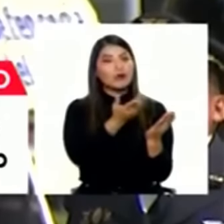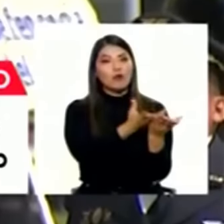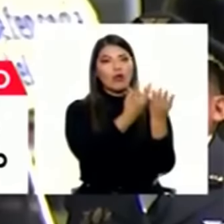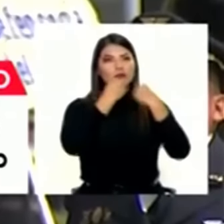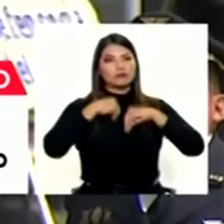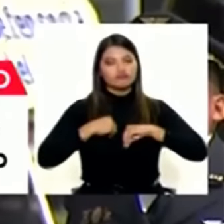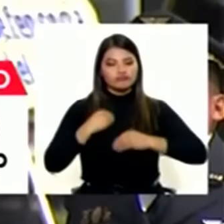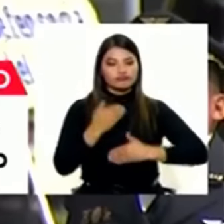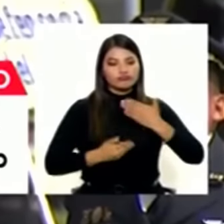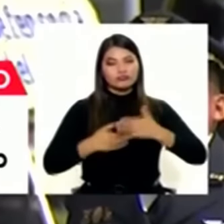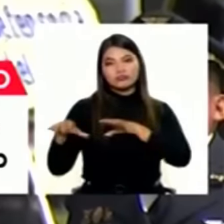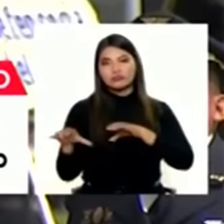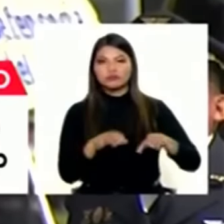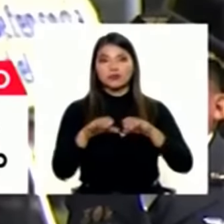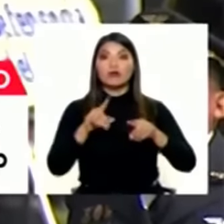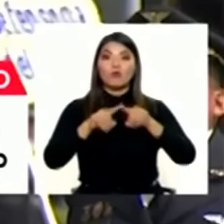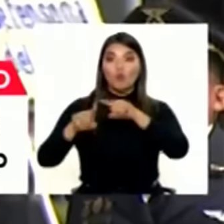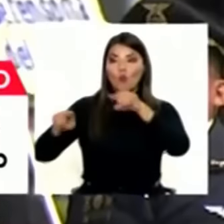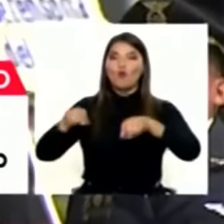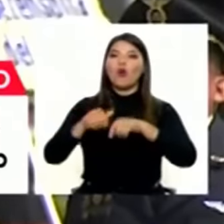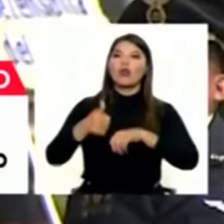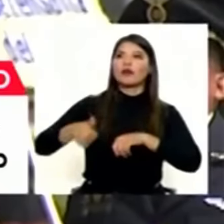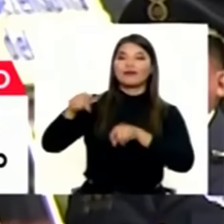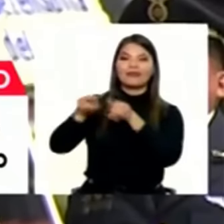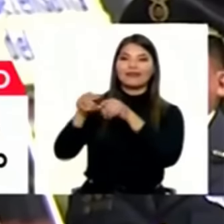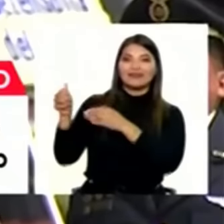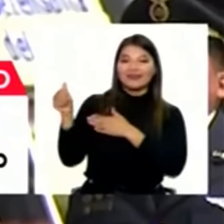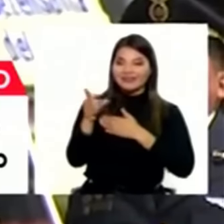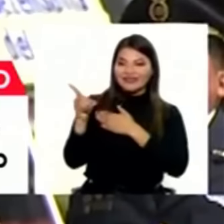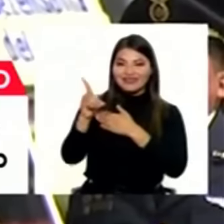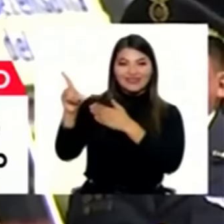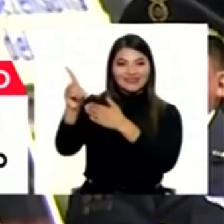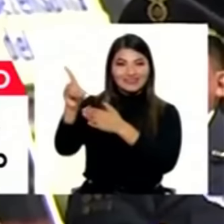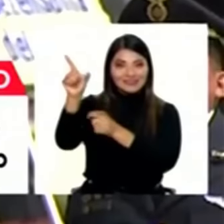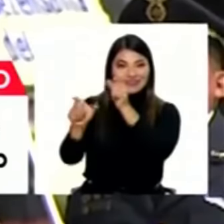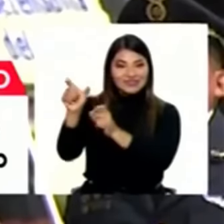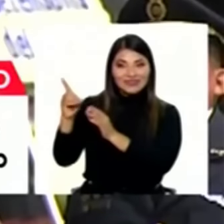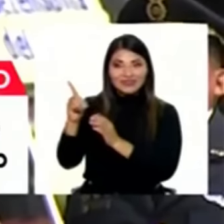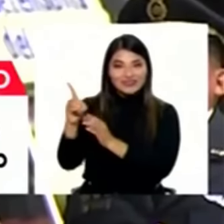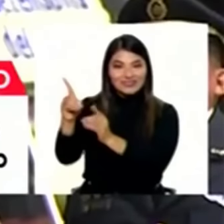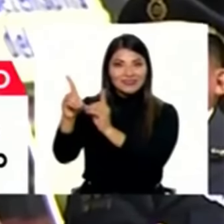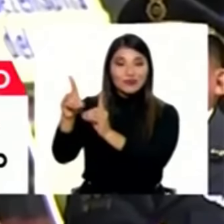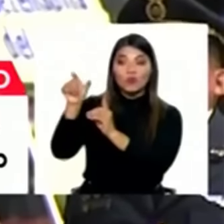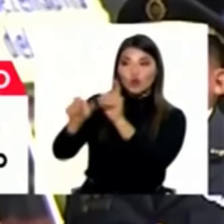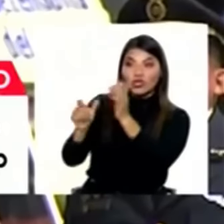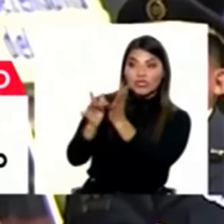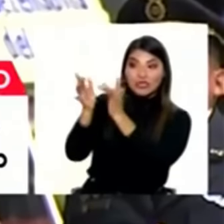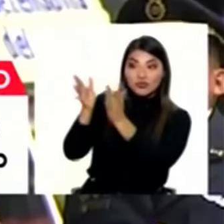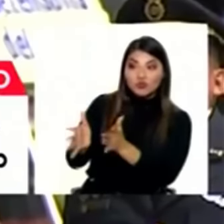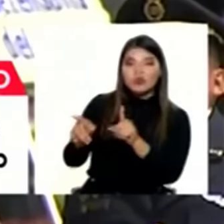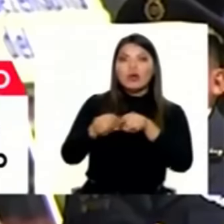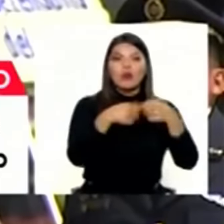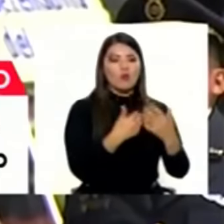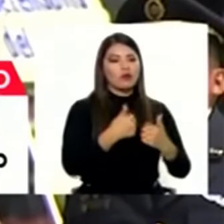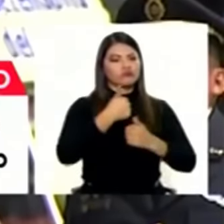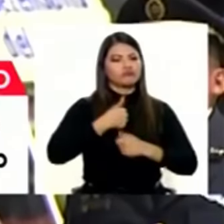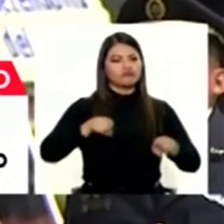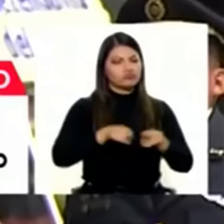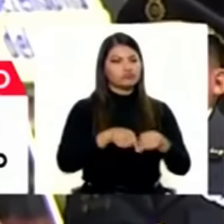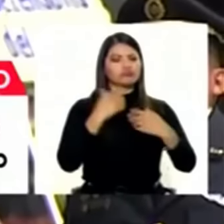práctica son discípulos de Jesús y soldados de Cristo.